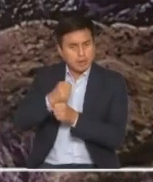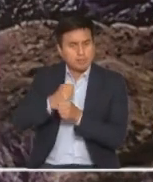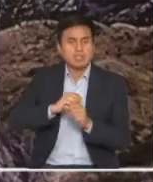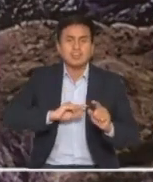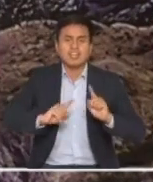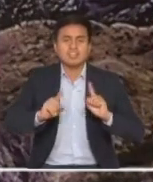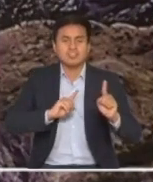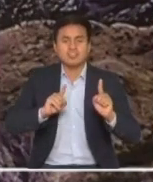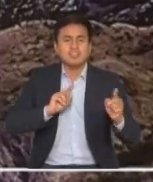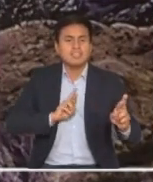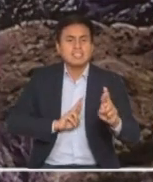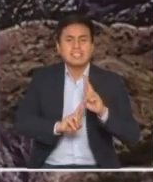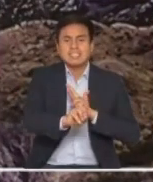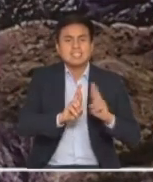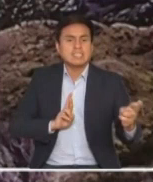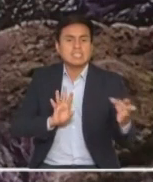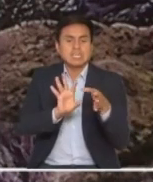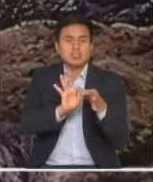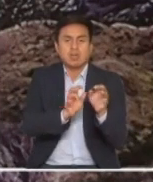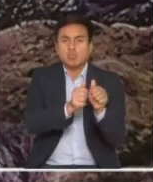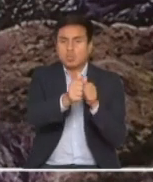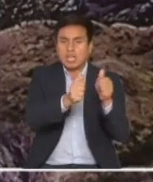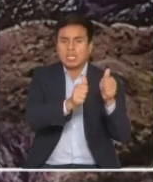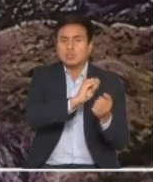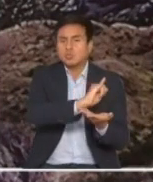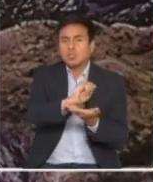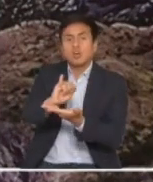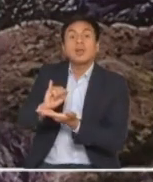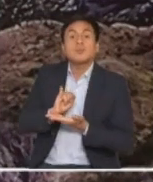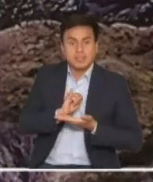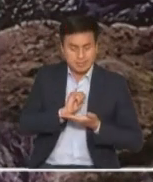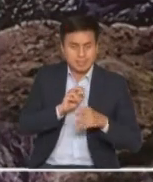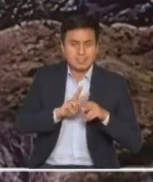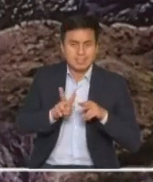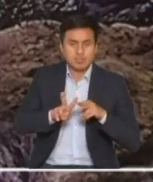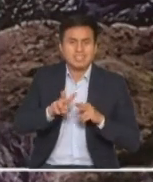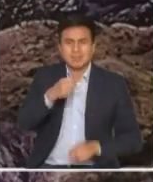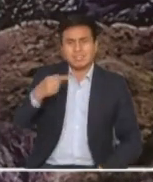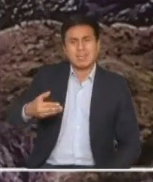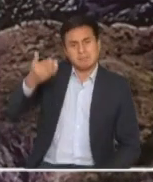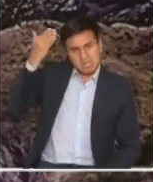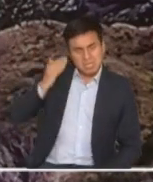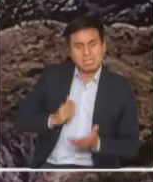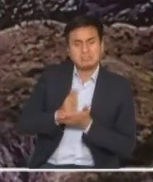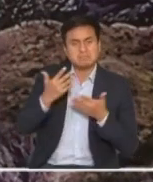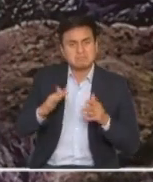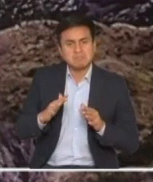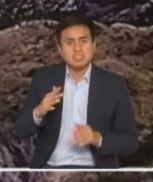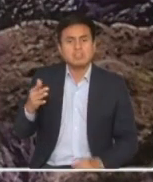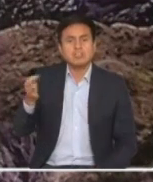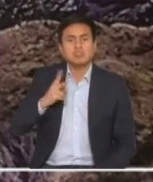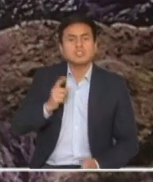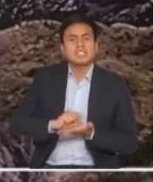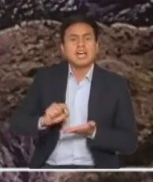coordinación y la nexo con las autoridades o las instituciones correspondientes se está haciendo desde la semana pasada lo dijo el